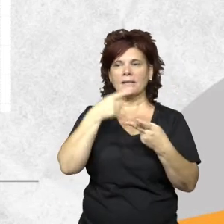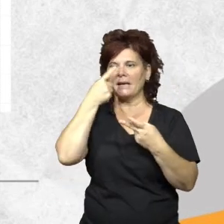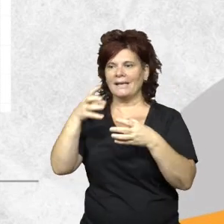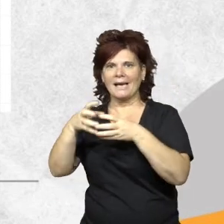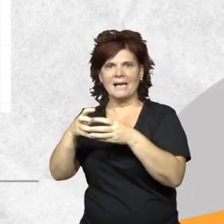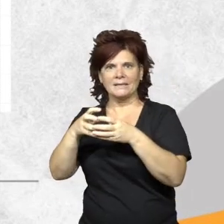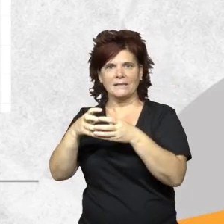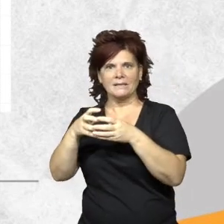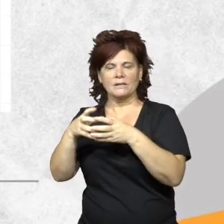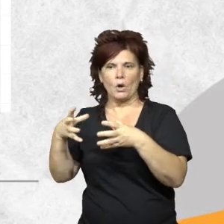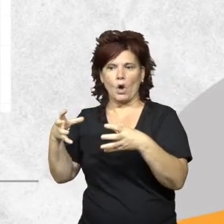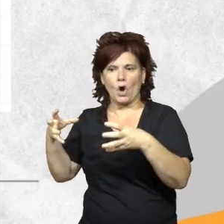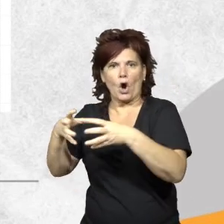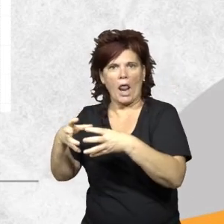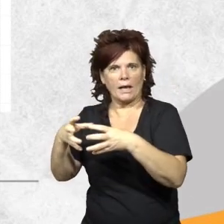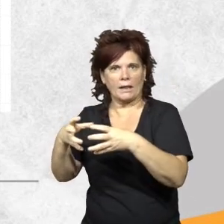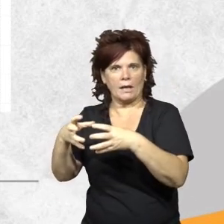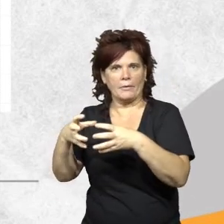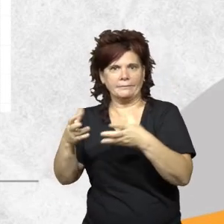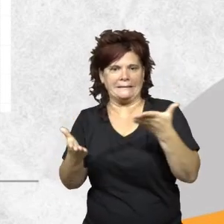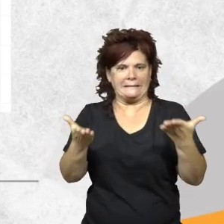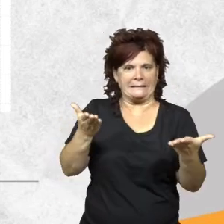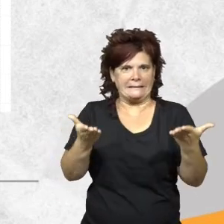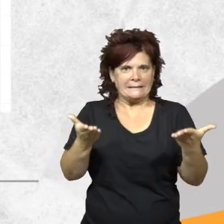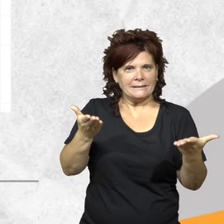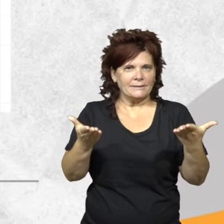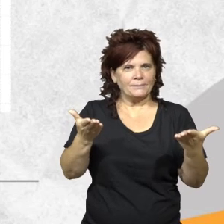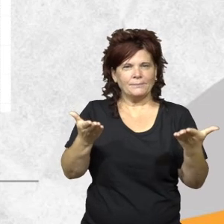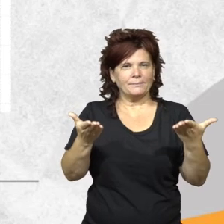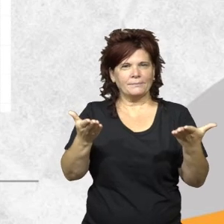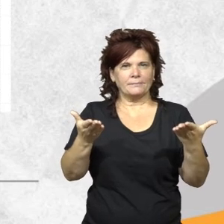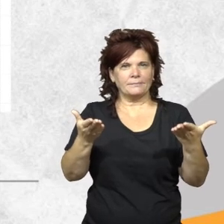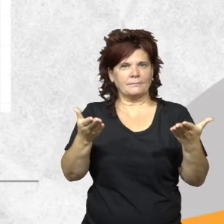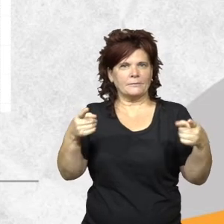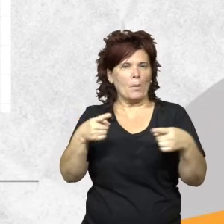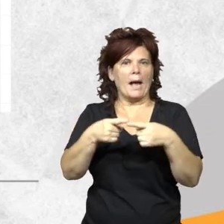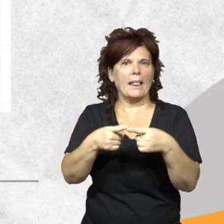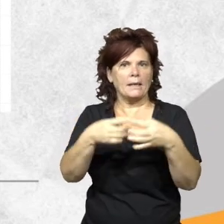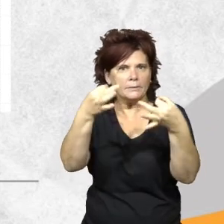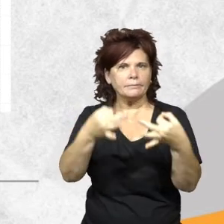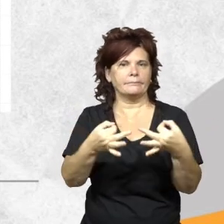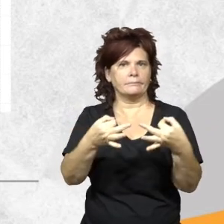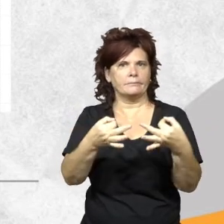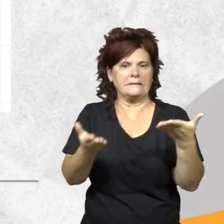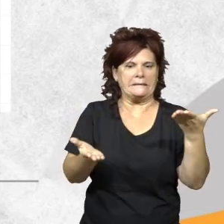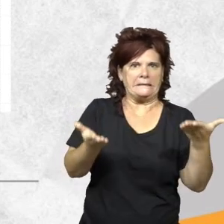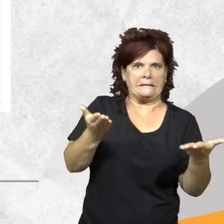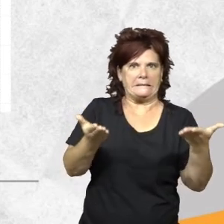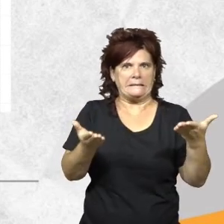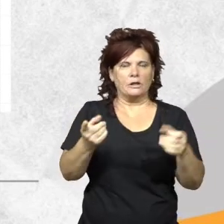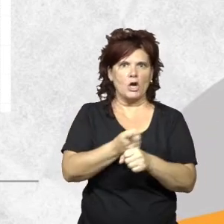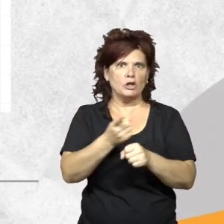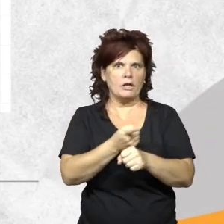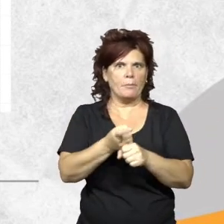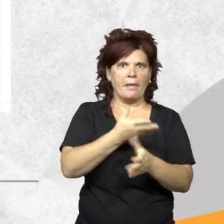aplicador jurídico tratará de equilibrar esa balanza en la medida de lo que sea posible. Pero cuando no es posible equilibrar esa balanza,